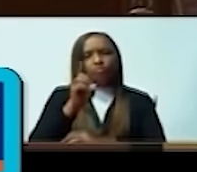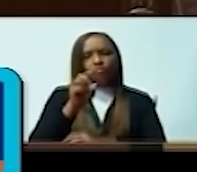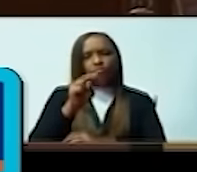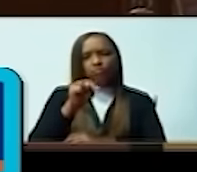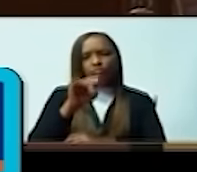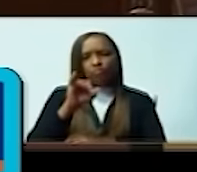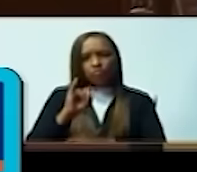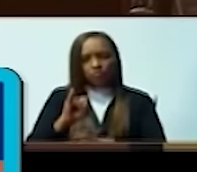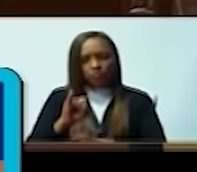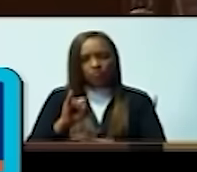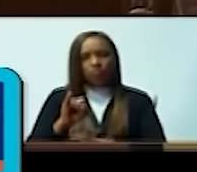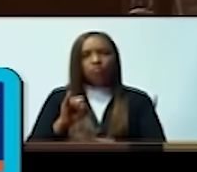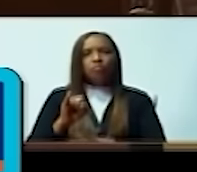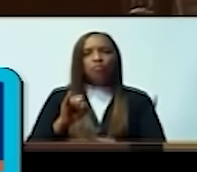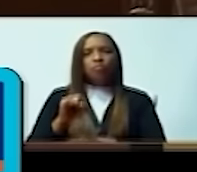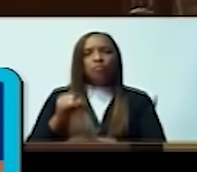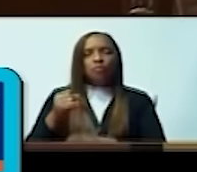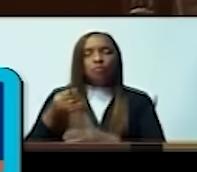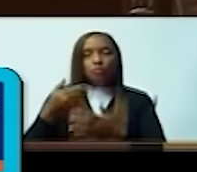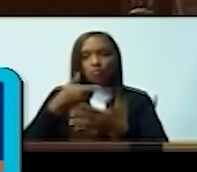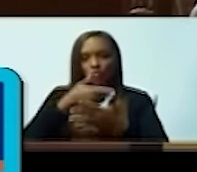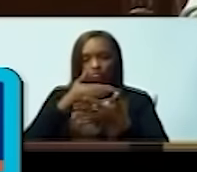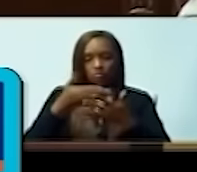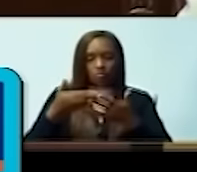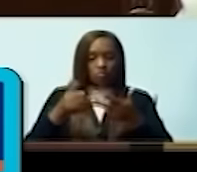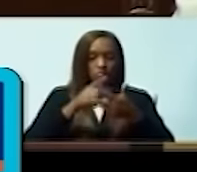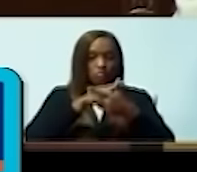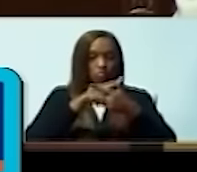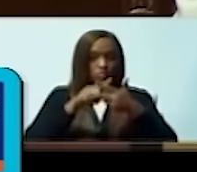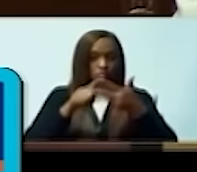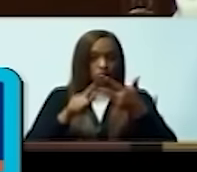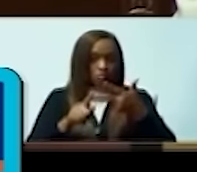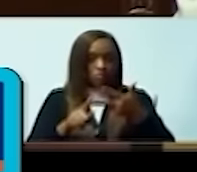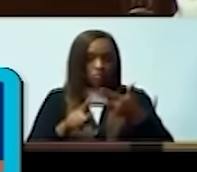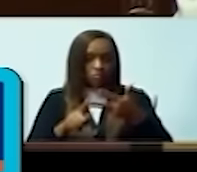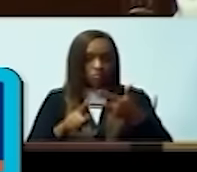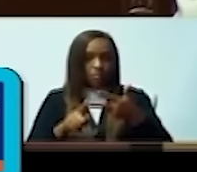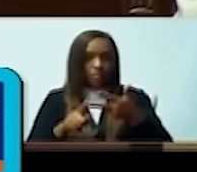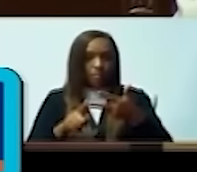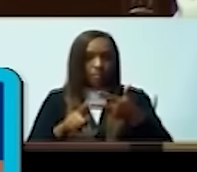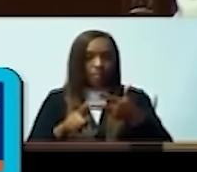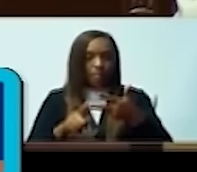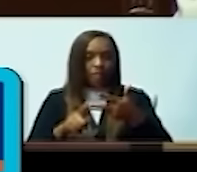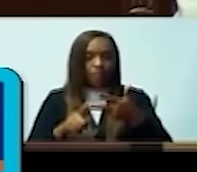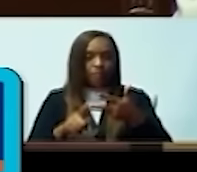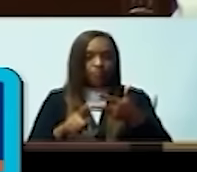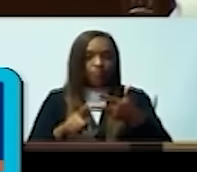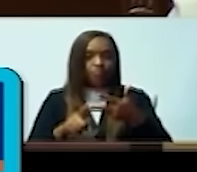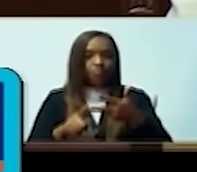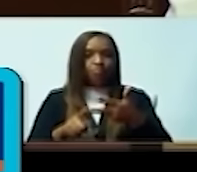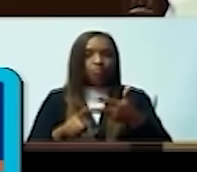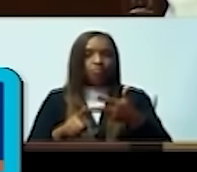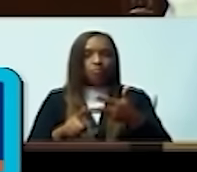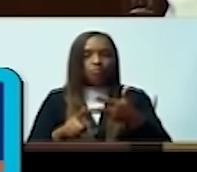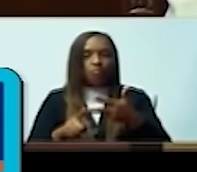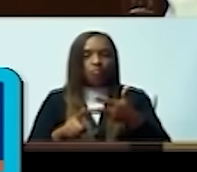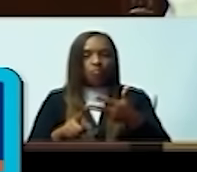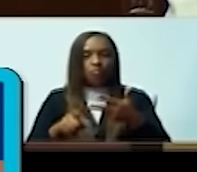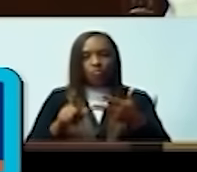Dirección Nacional de Inteligencia que sometió Julito Fulcal y Braulio de Jesús Espinal. El segundo lo sometió